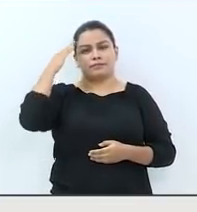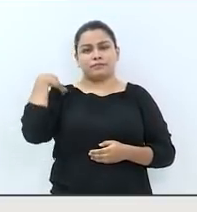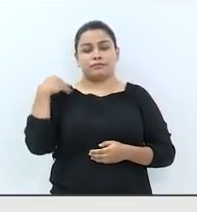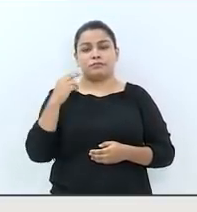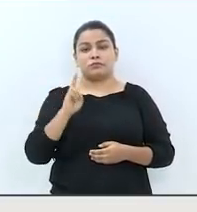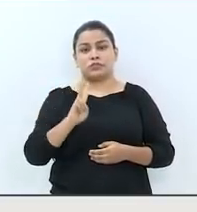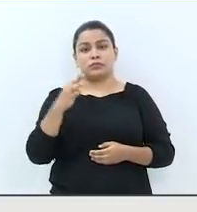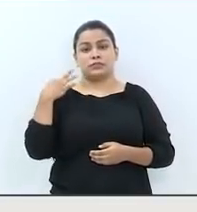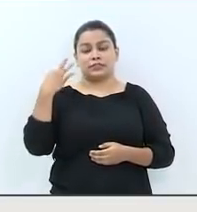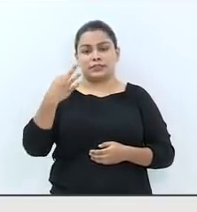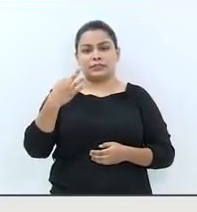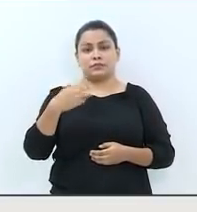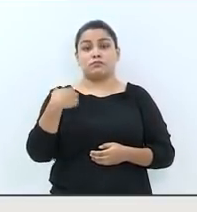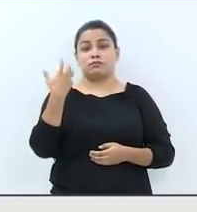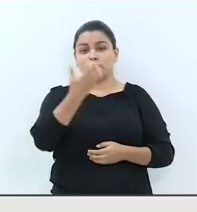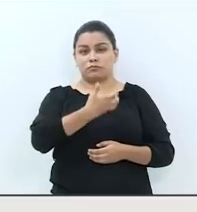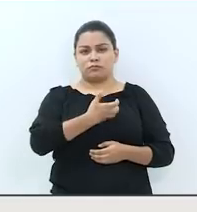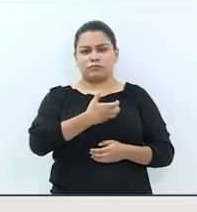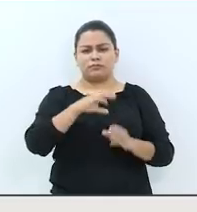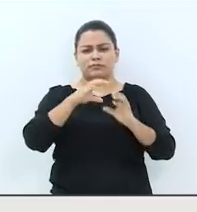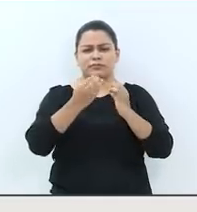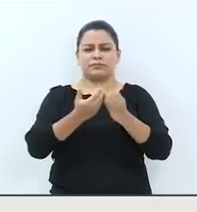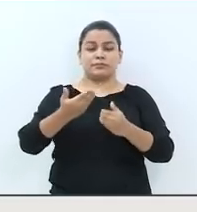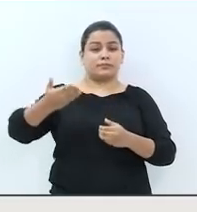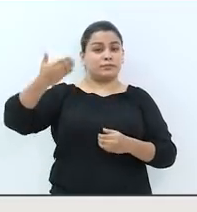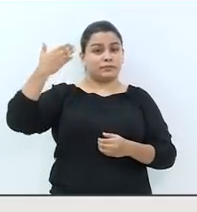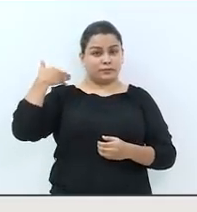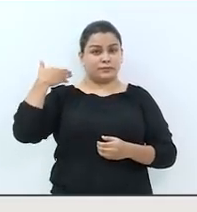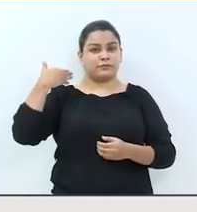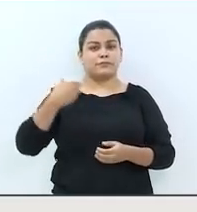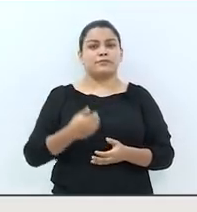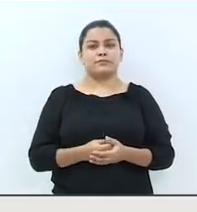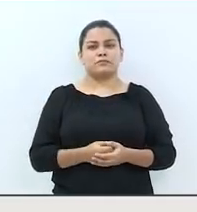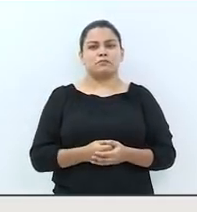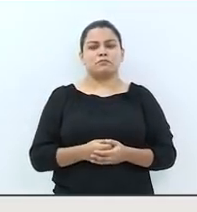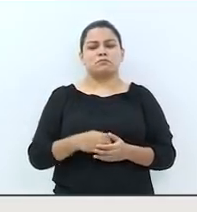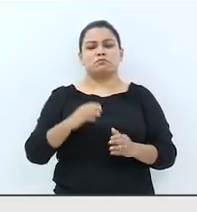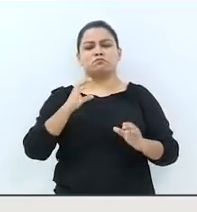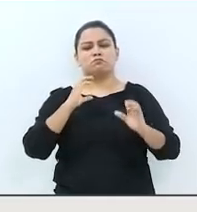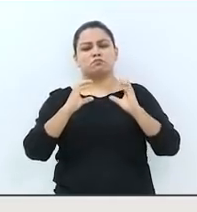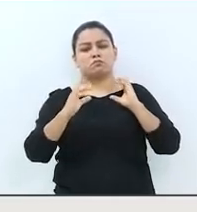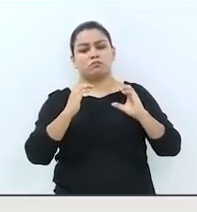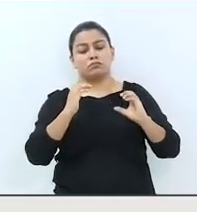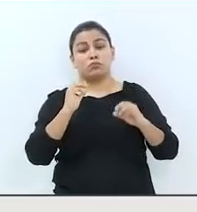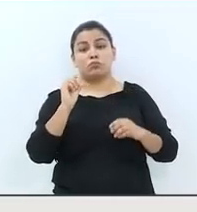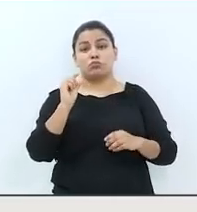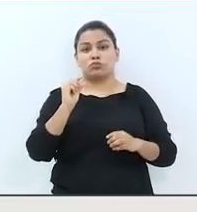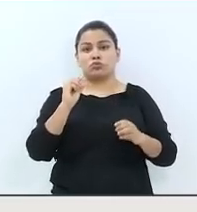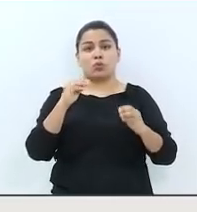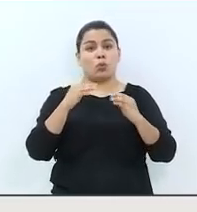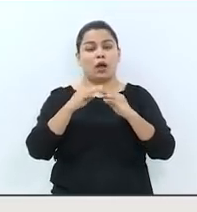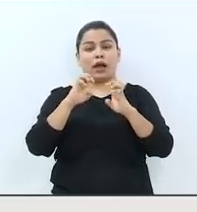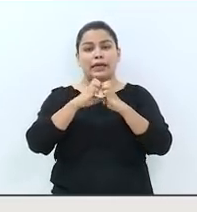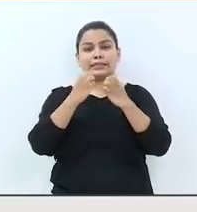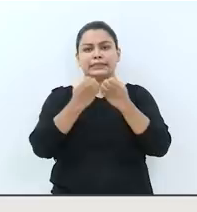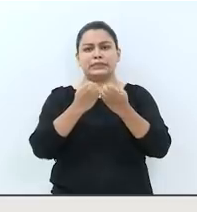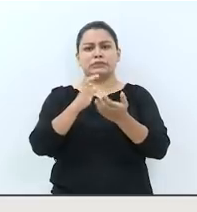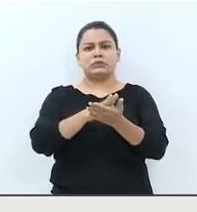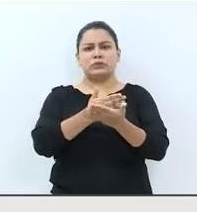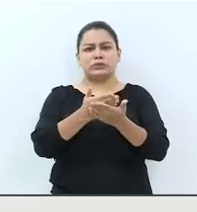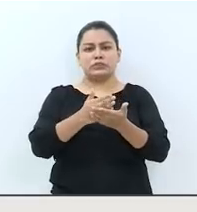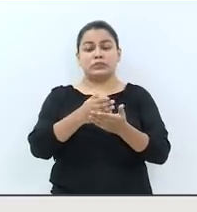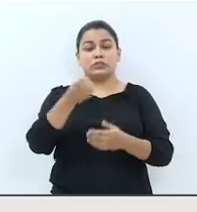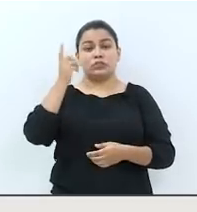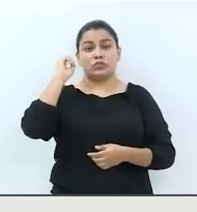Lorena. Nosotros en la sesión anterior platicamos un poco también con el equipazo y con nuestras compañeras y